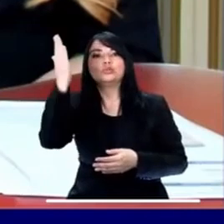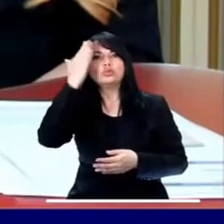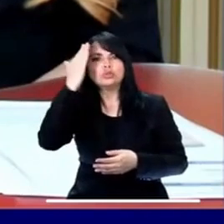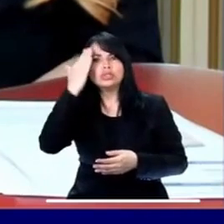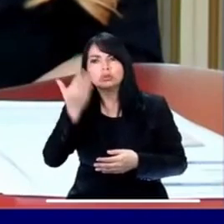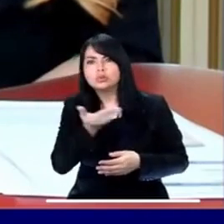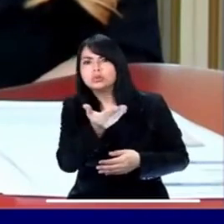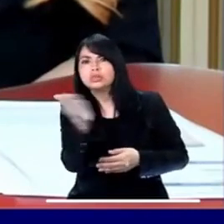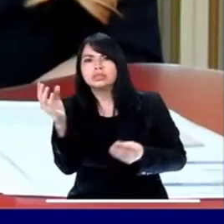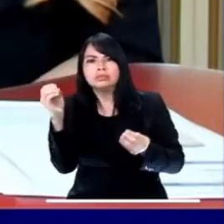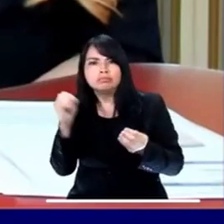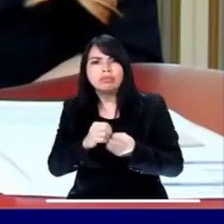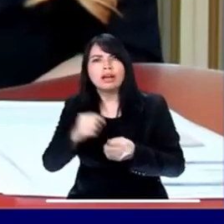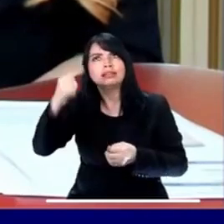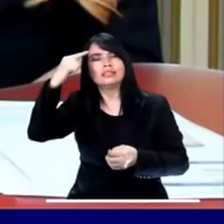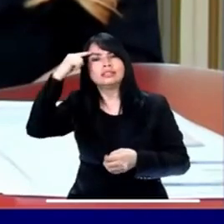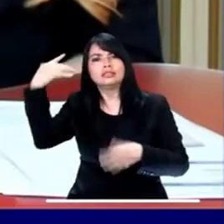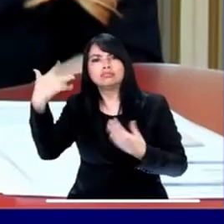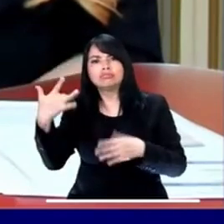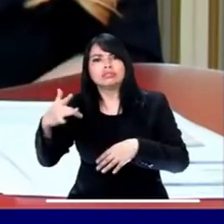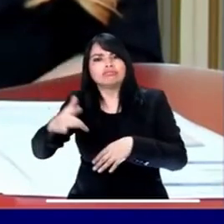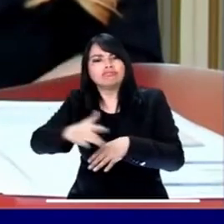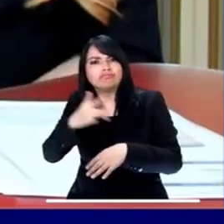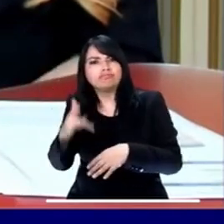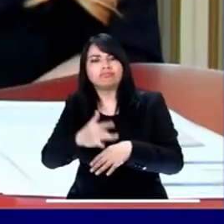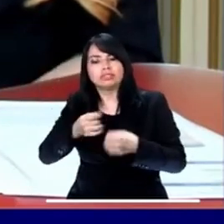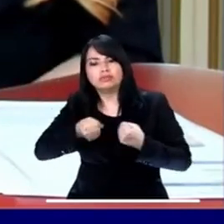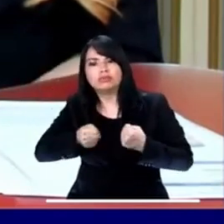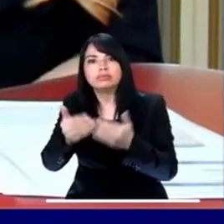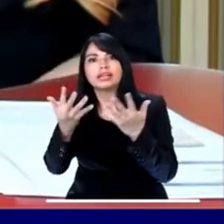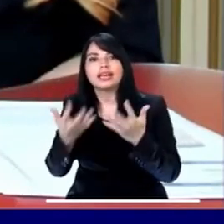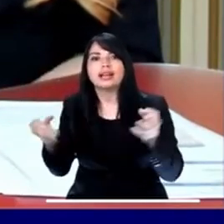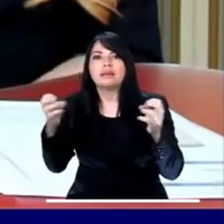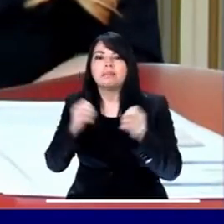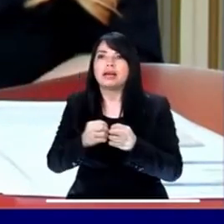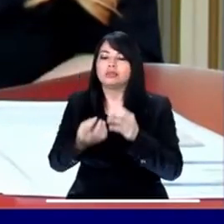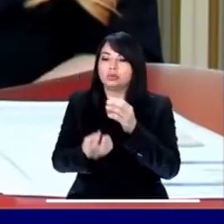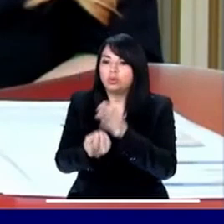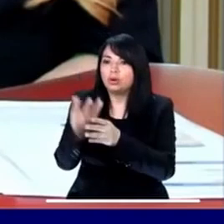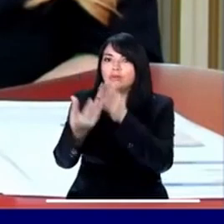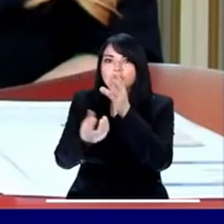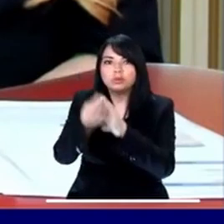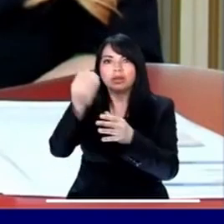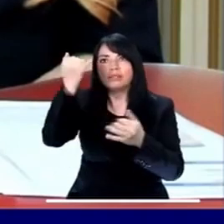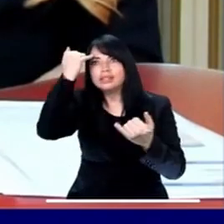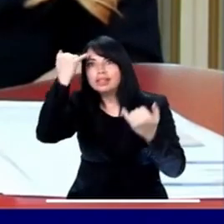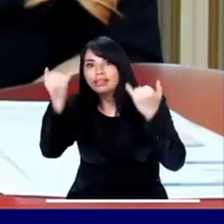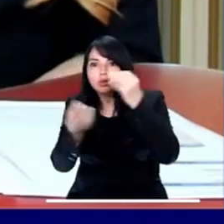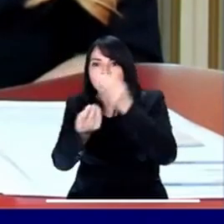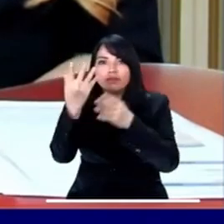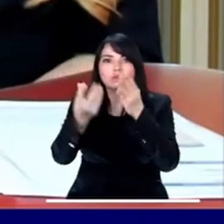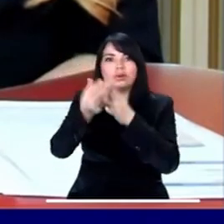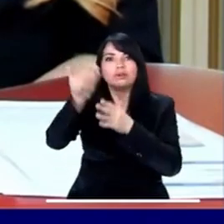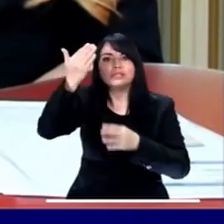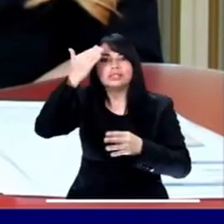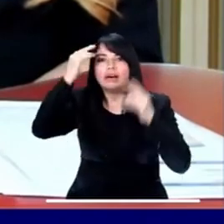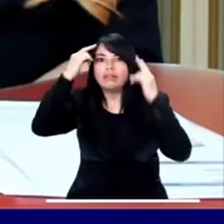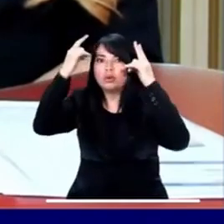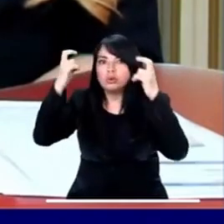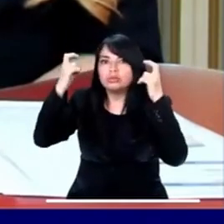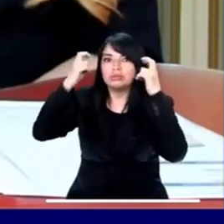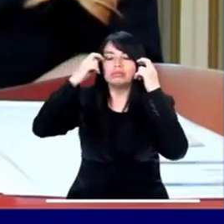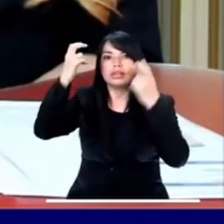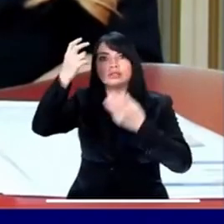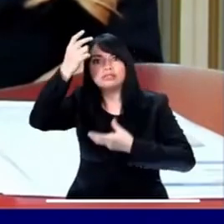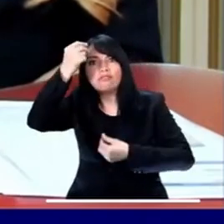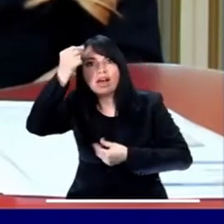entusiasmo y esfuerzo lograron adquirir nuevos conocimientos, aprendieron sobre valores, virtudes, para que